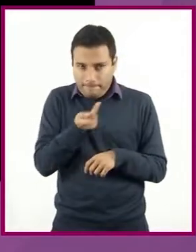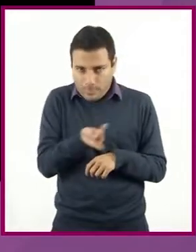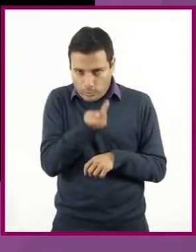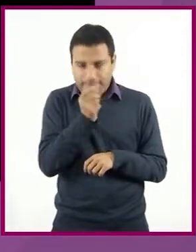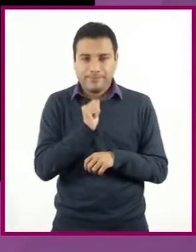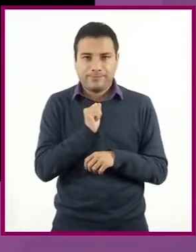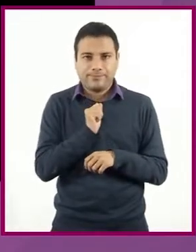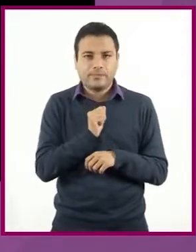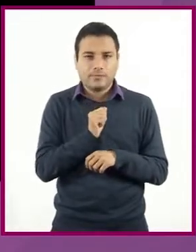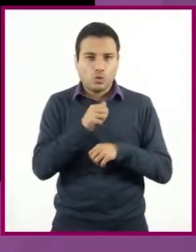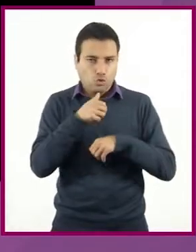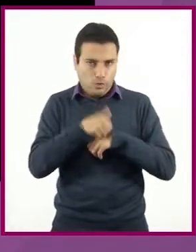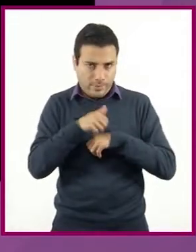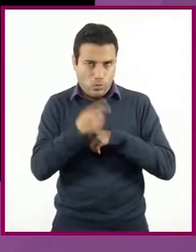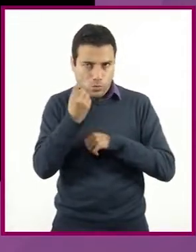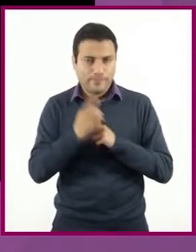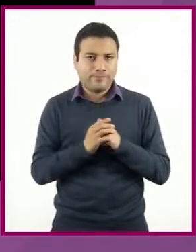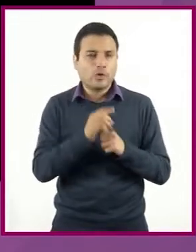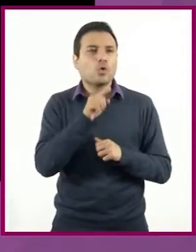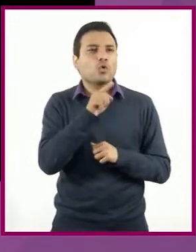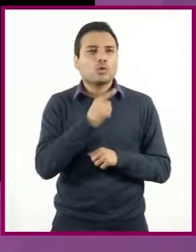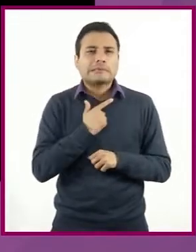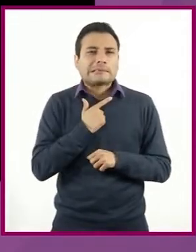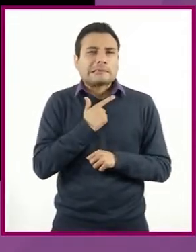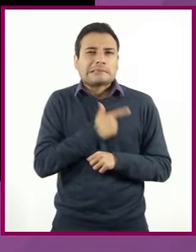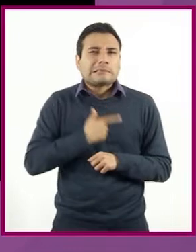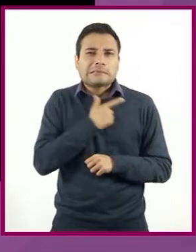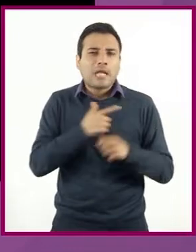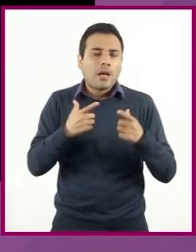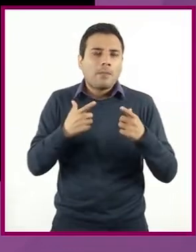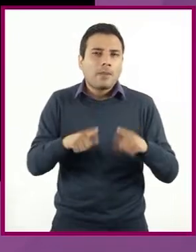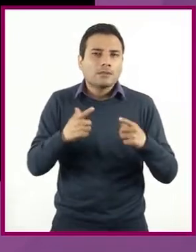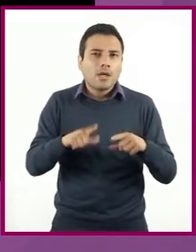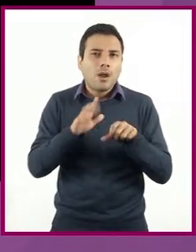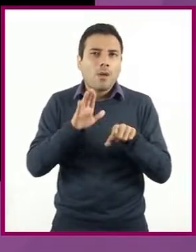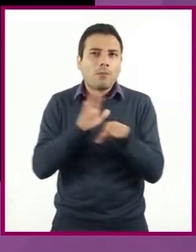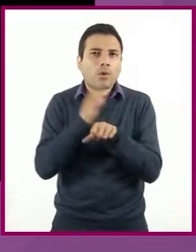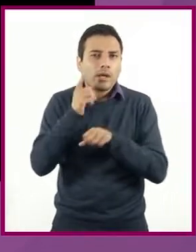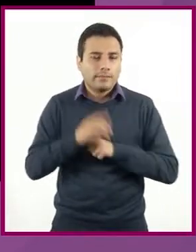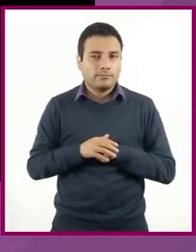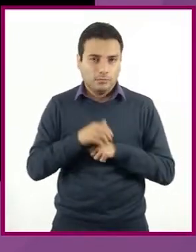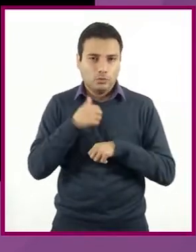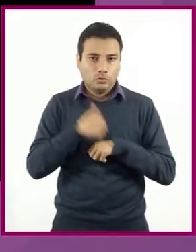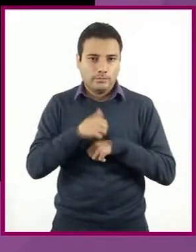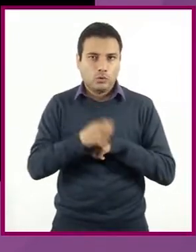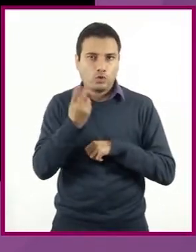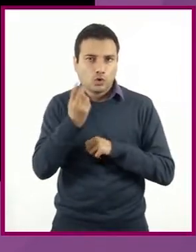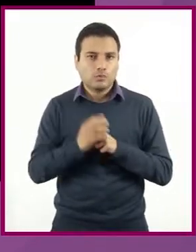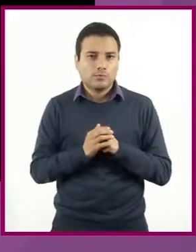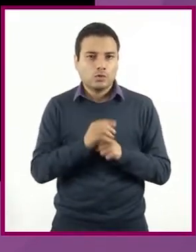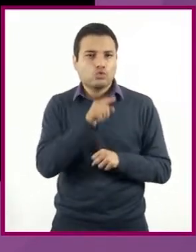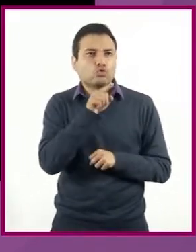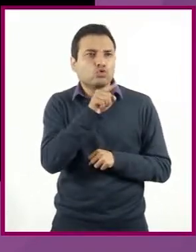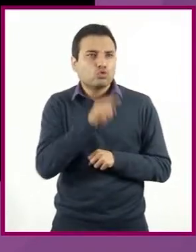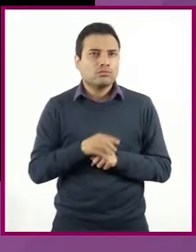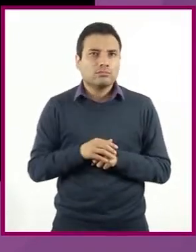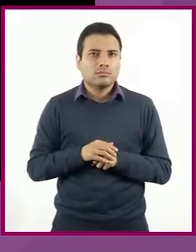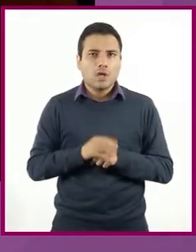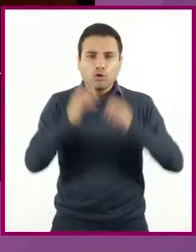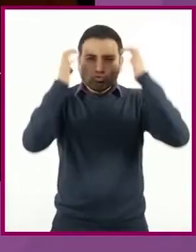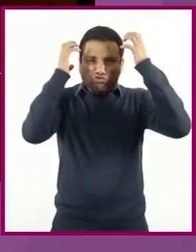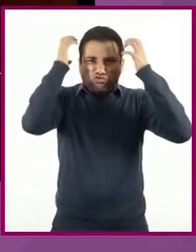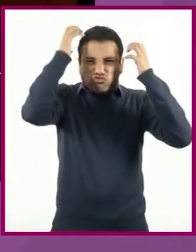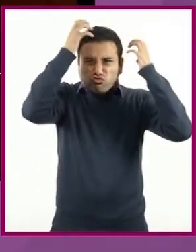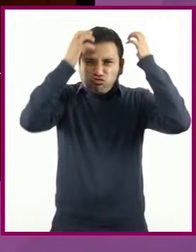serían: número uno, ¿por qué le gustaba tanto el pastel? La número dos, ¿cómo podía equilibrarse con un cabello tan